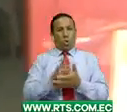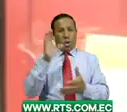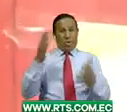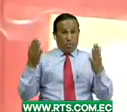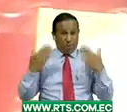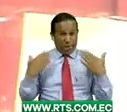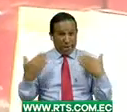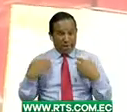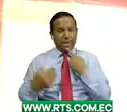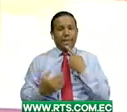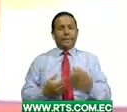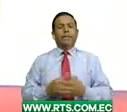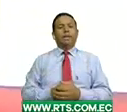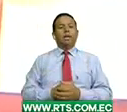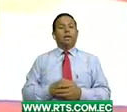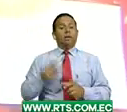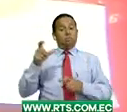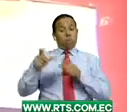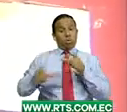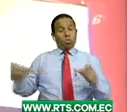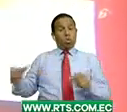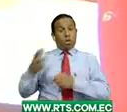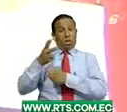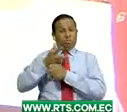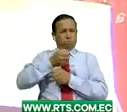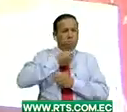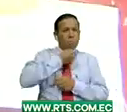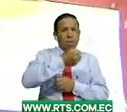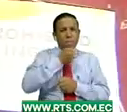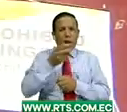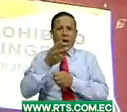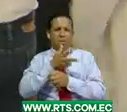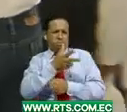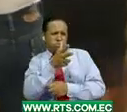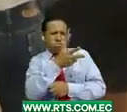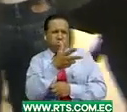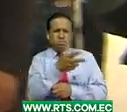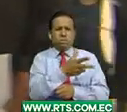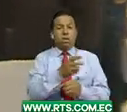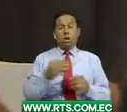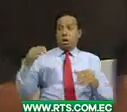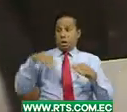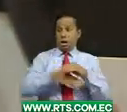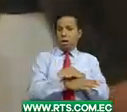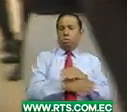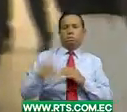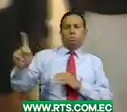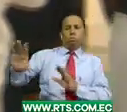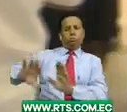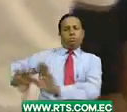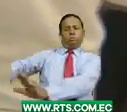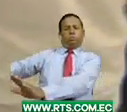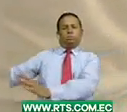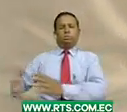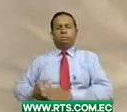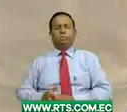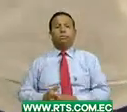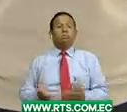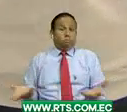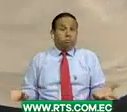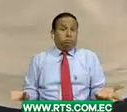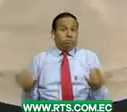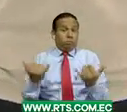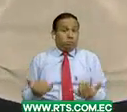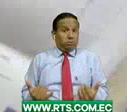que la prensa realice tomas en los laboratorios, donde los estudiantes rezagados en la primera convocatoria acudieron con sus